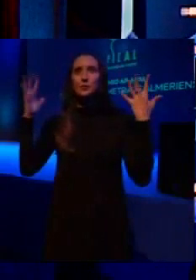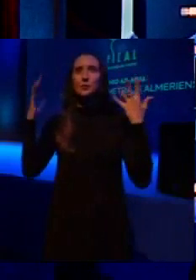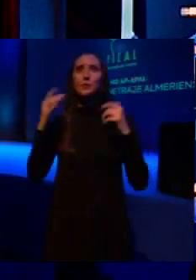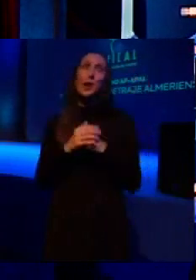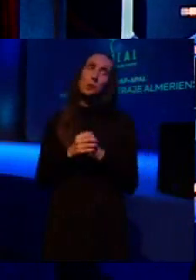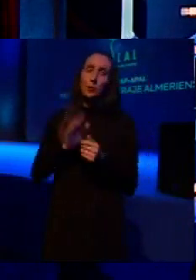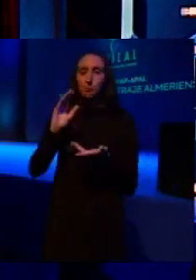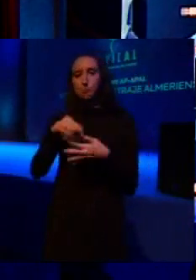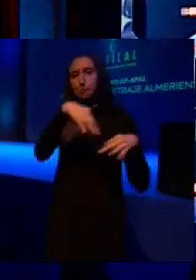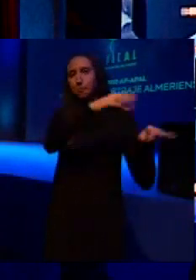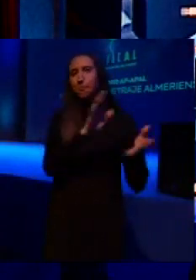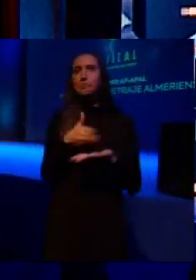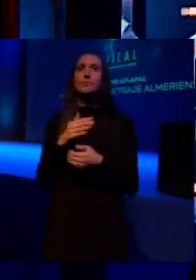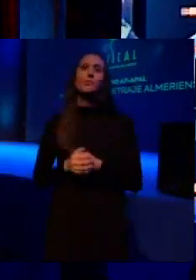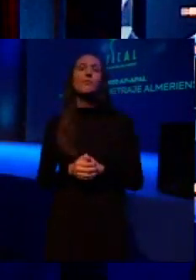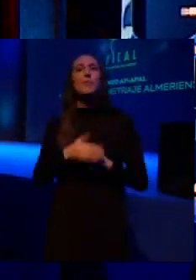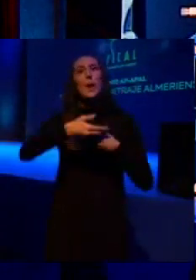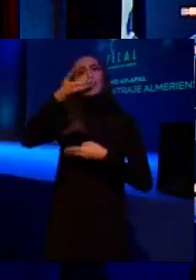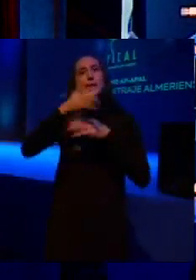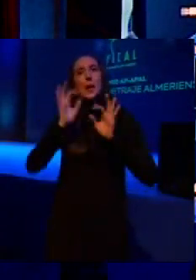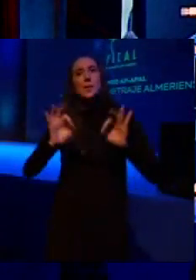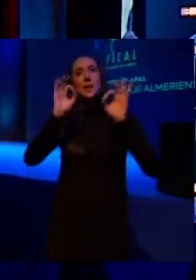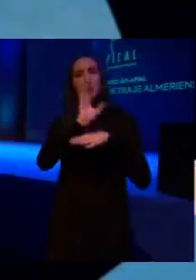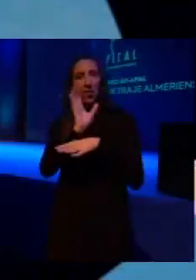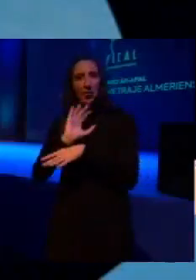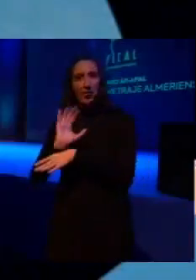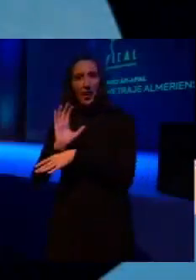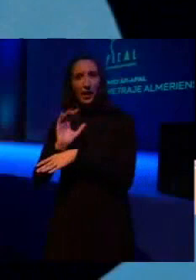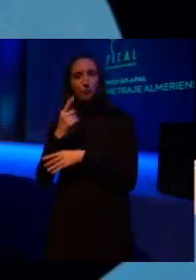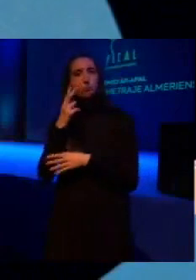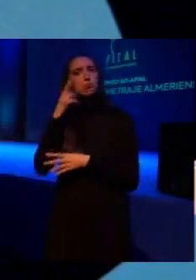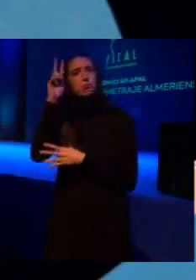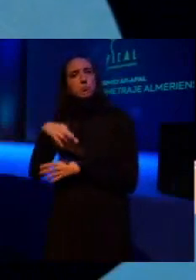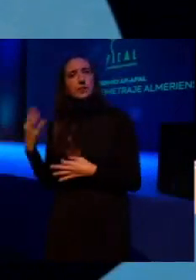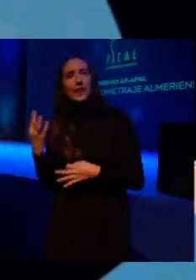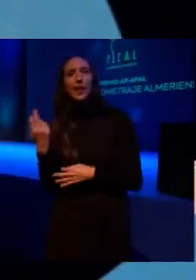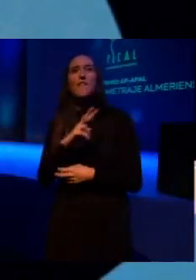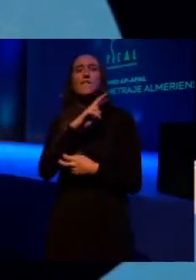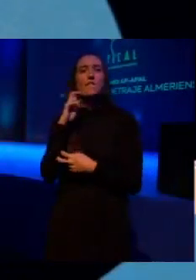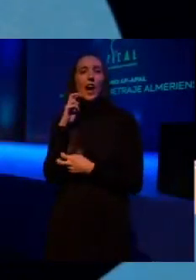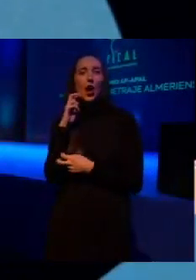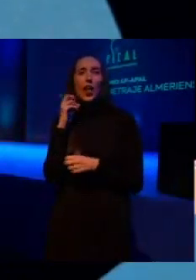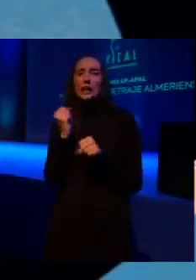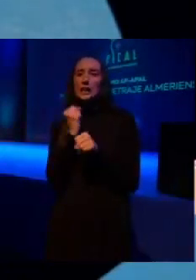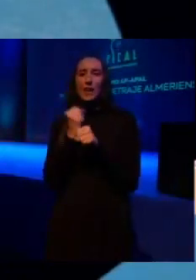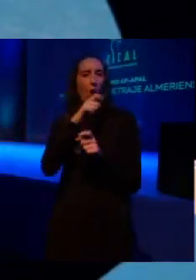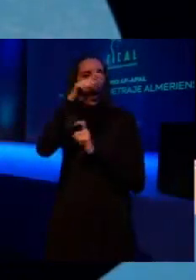Vamos con lo siguiente. La prensa especializada en cine reconoce los valores de los mejores trabajos de cada año y Fical